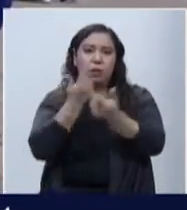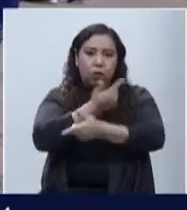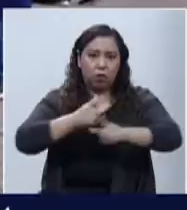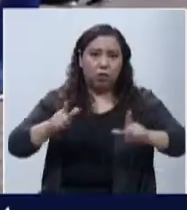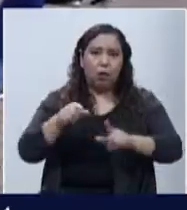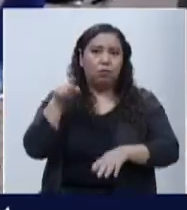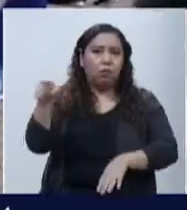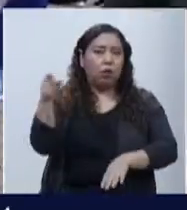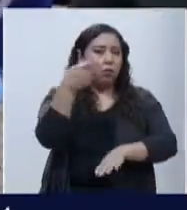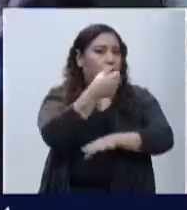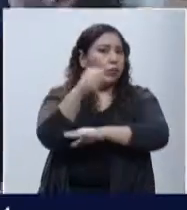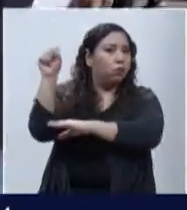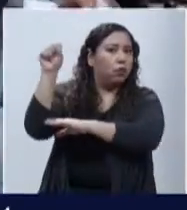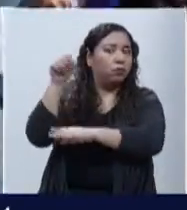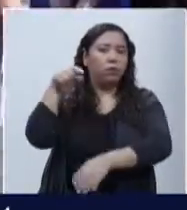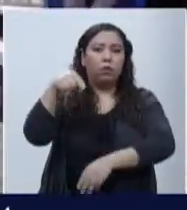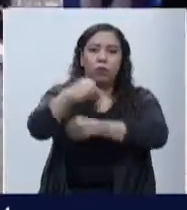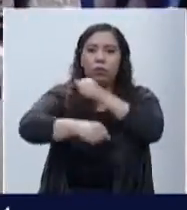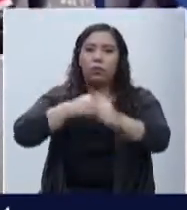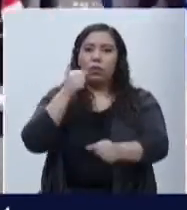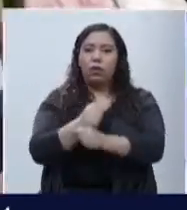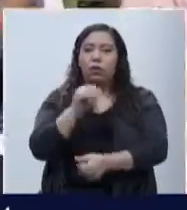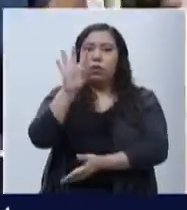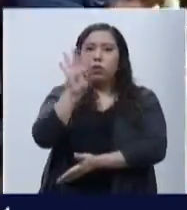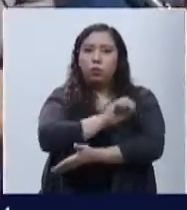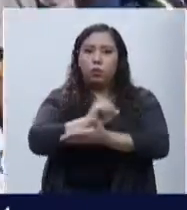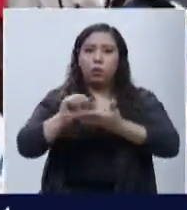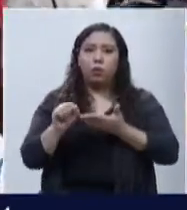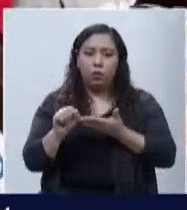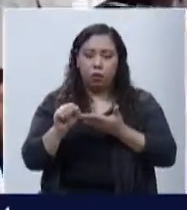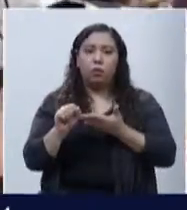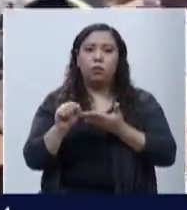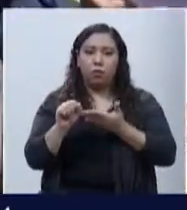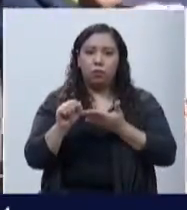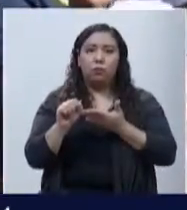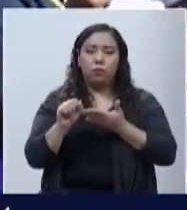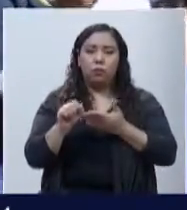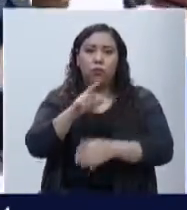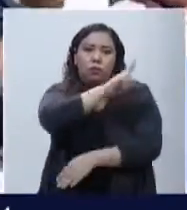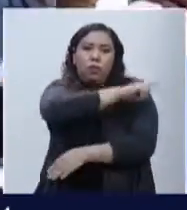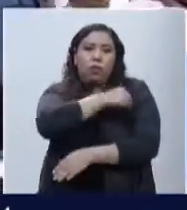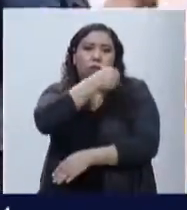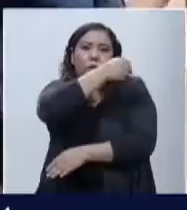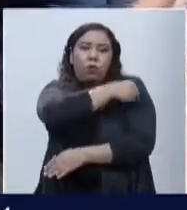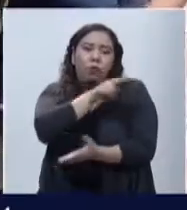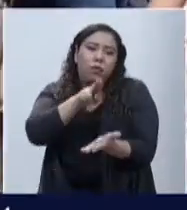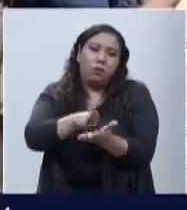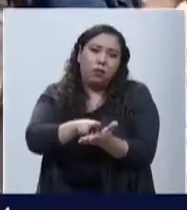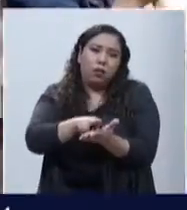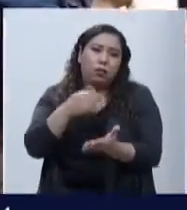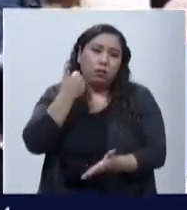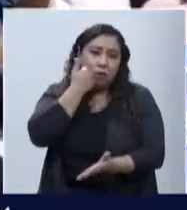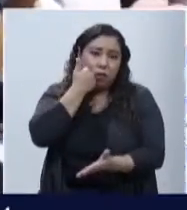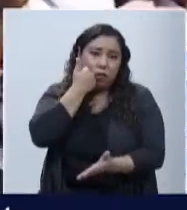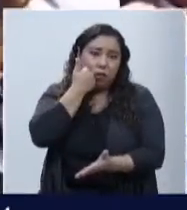isidro que este año pasó cuatro semanas ingresado e incomunicado en un hospital de la habana